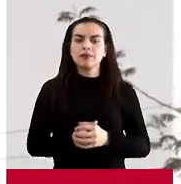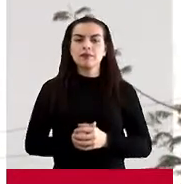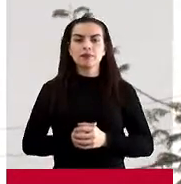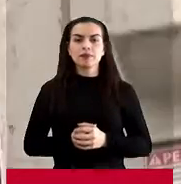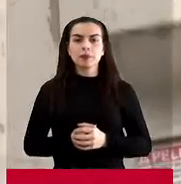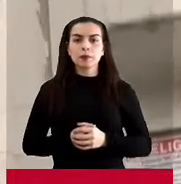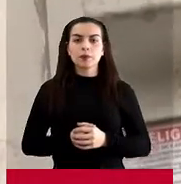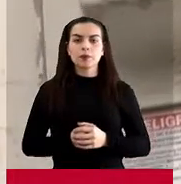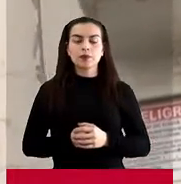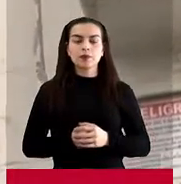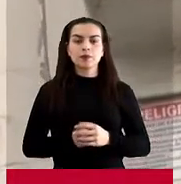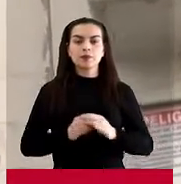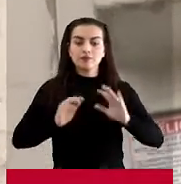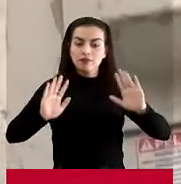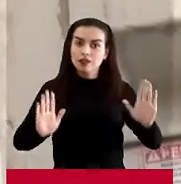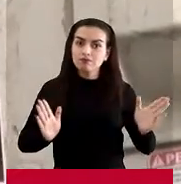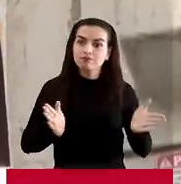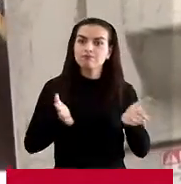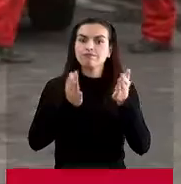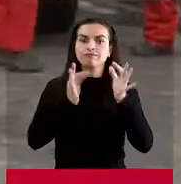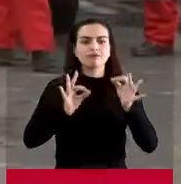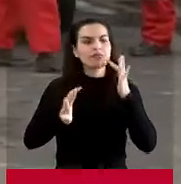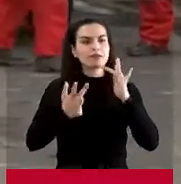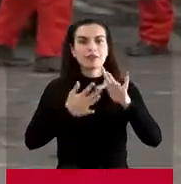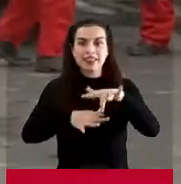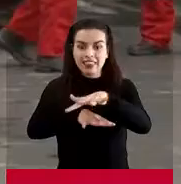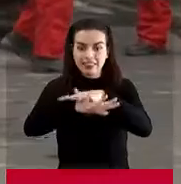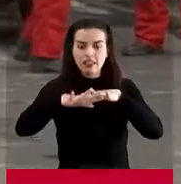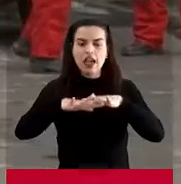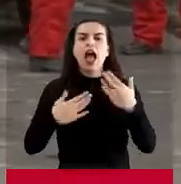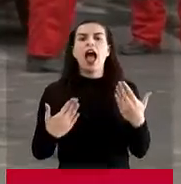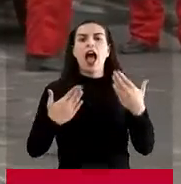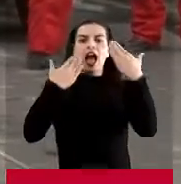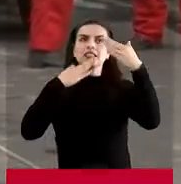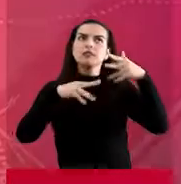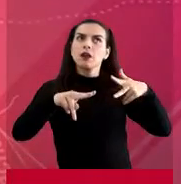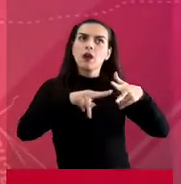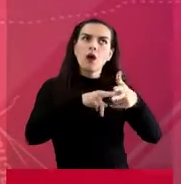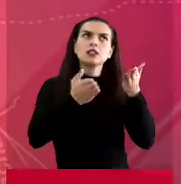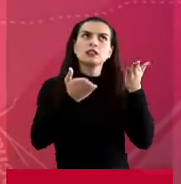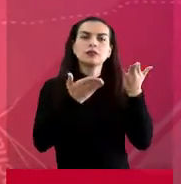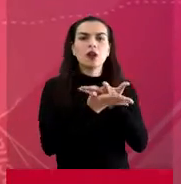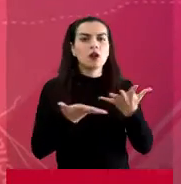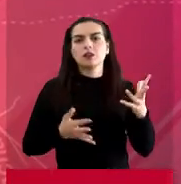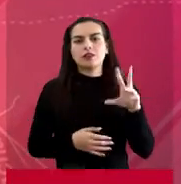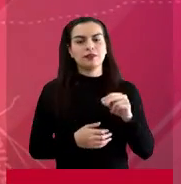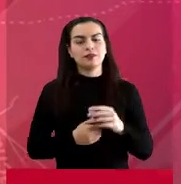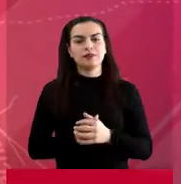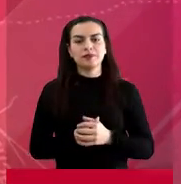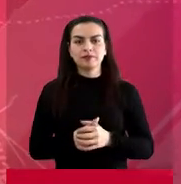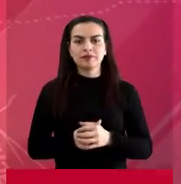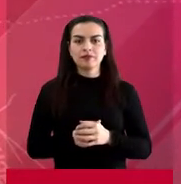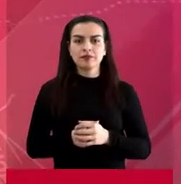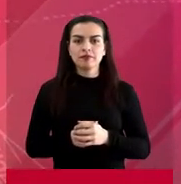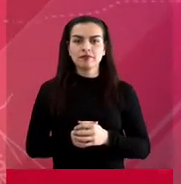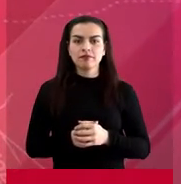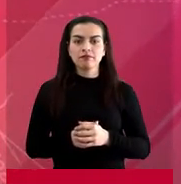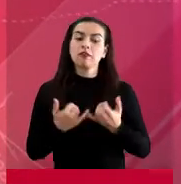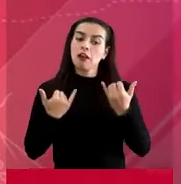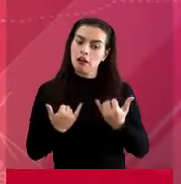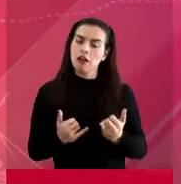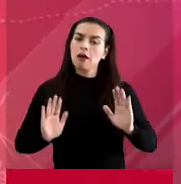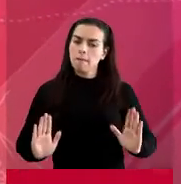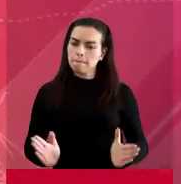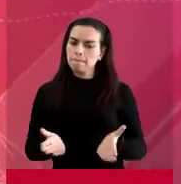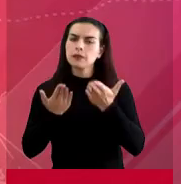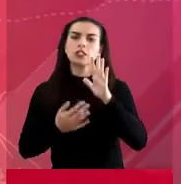redes permite reducir el número de cortes del servicio. Hay zonas en las cuales efectivamente hemos tenido prácticamente una mejora de un 50% en